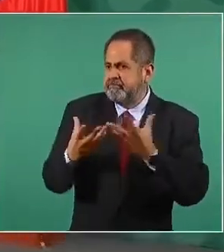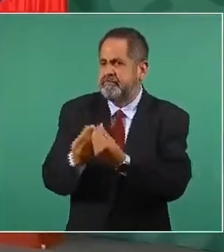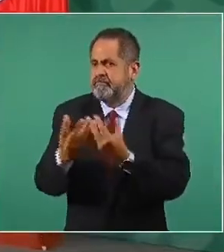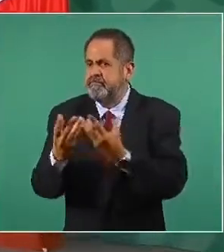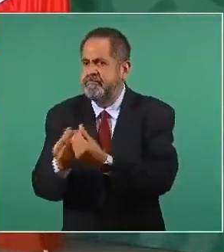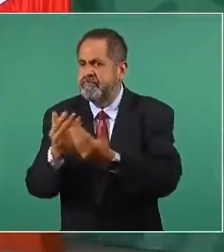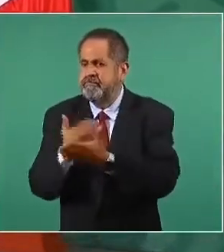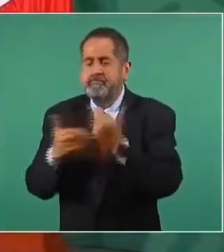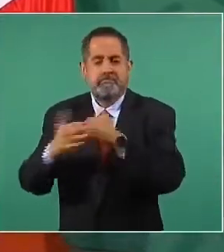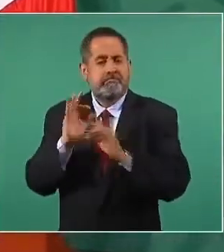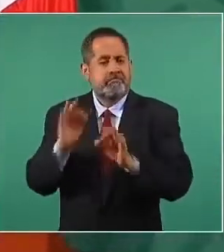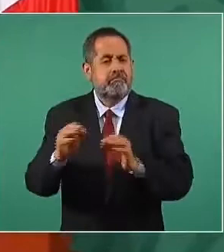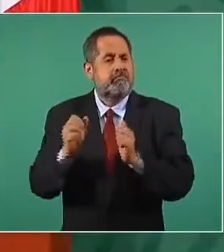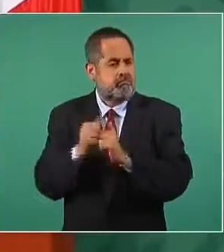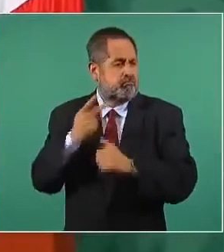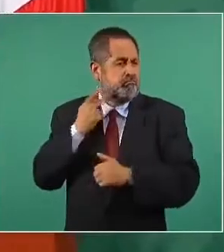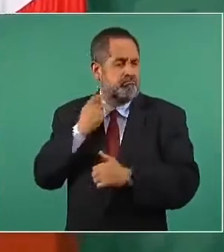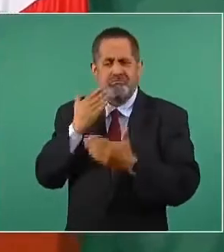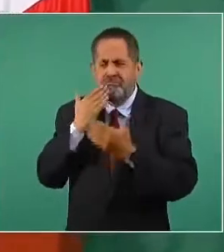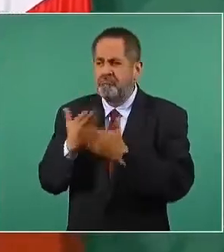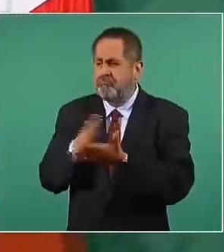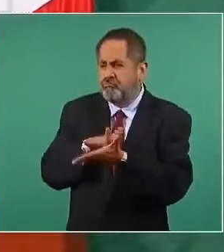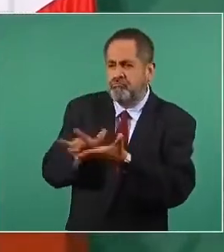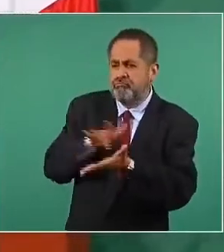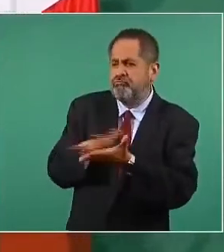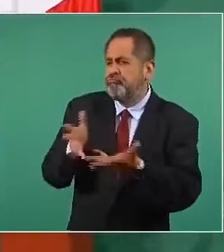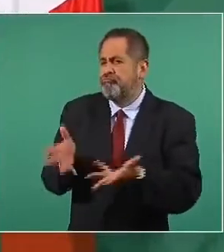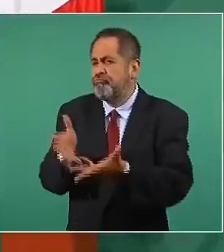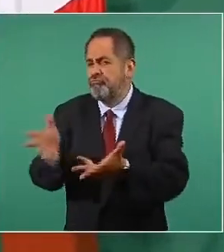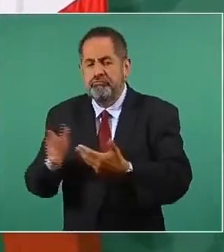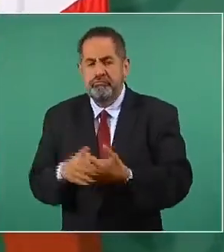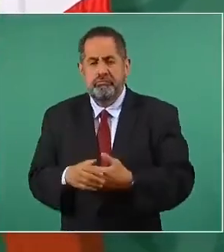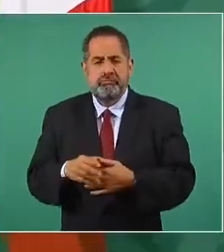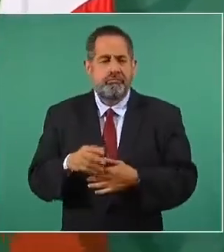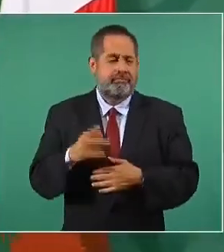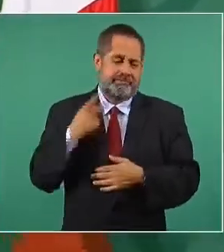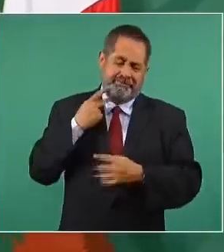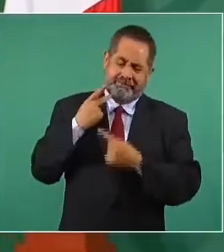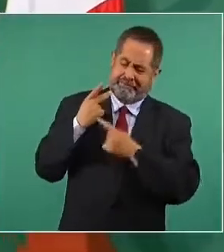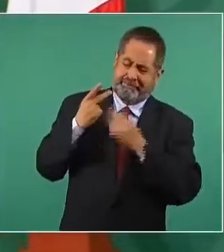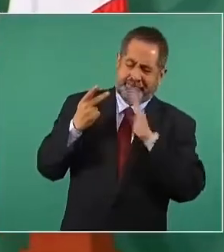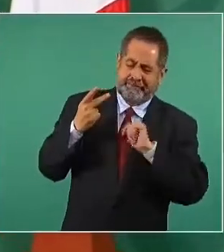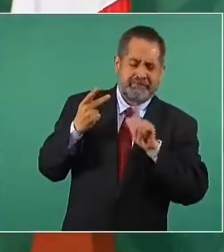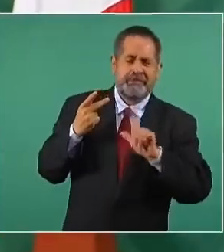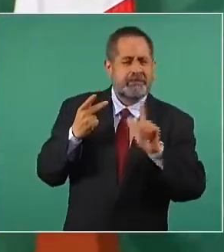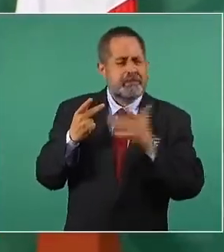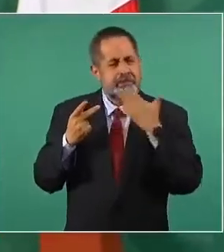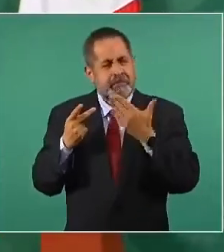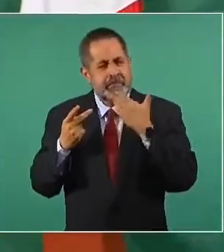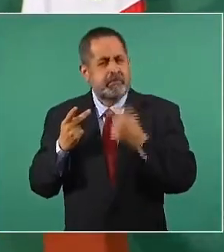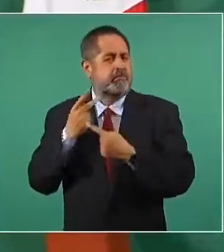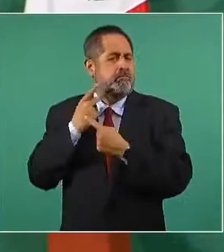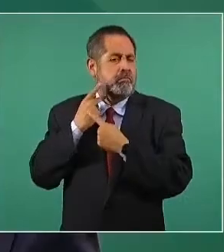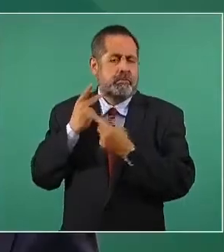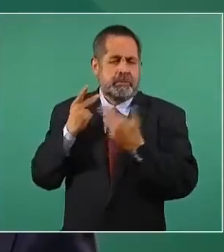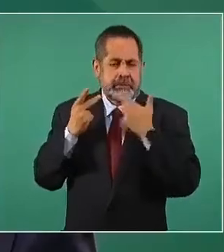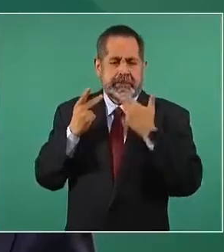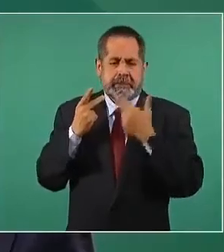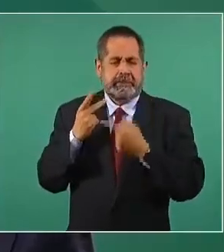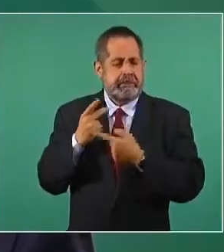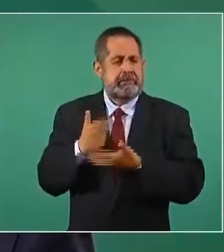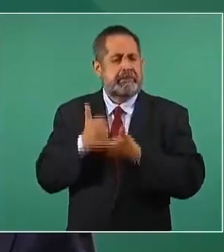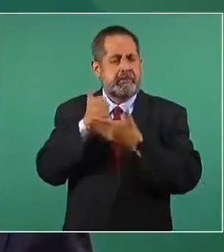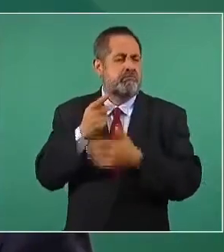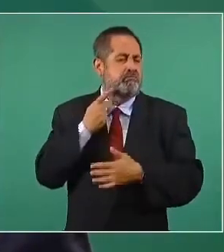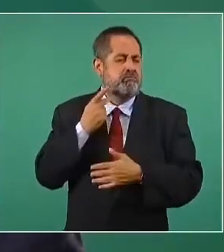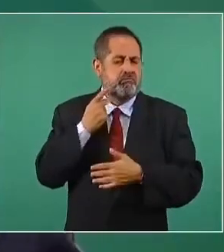con el noble oficio de la política. No es despreciar la política, porque la política